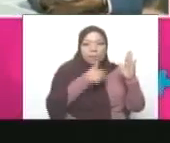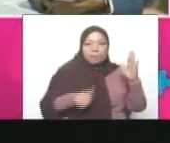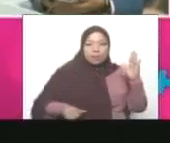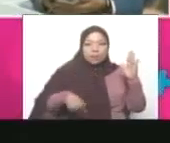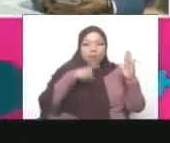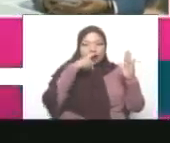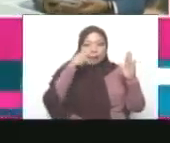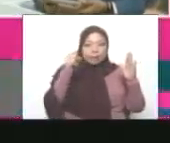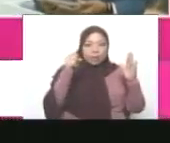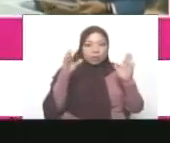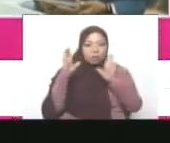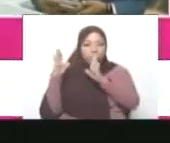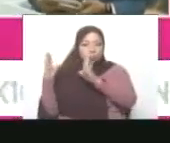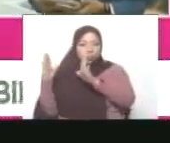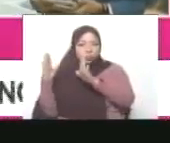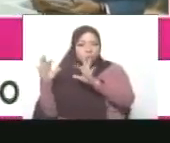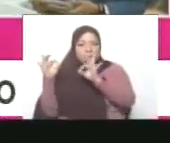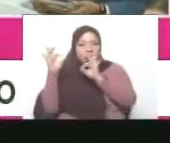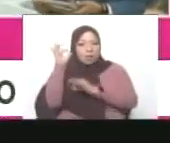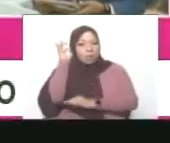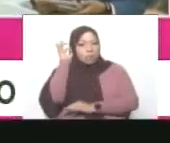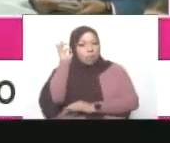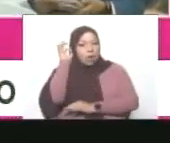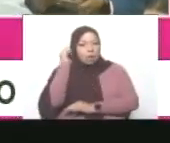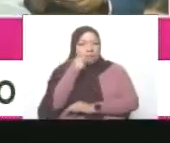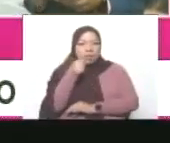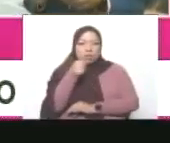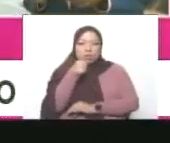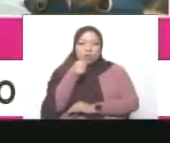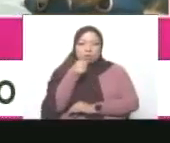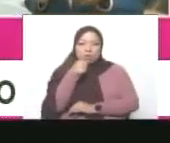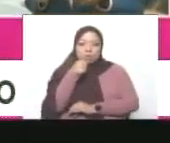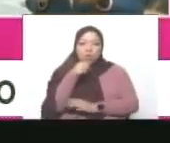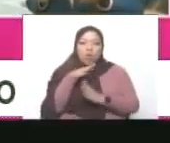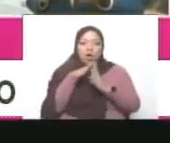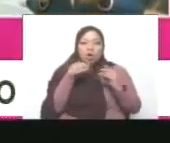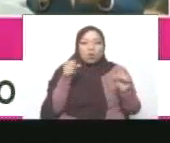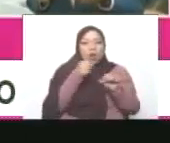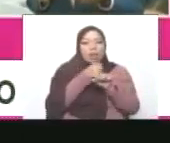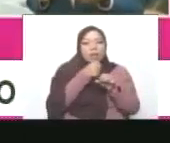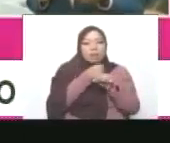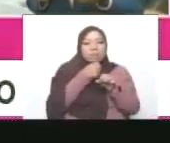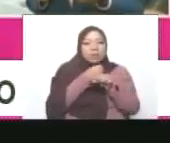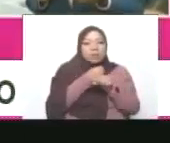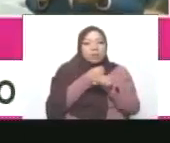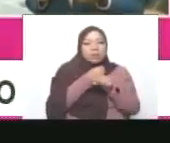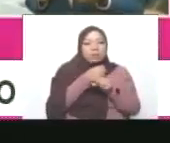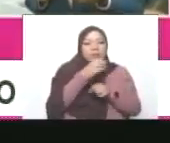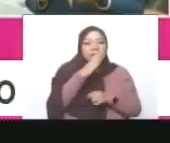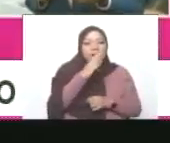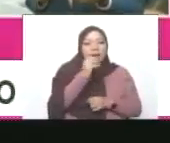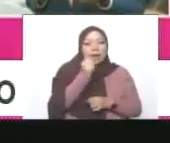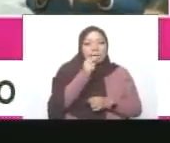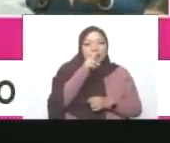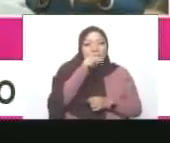saludo muy especial a todos los trabajadores y trabajadoras que están 24 horas del día en